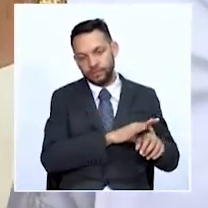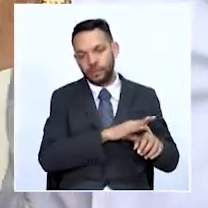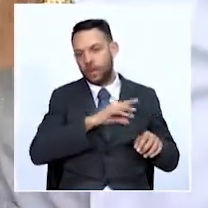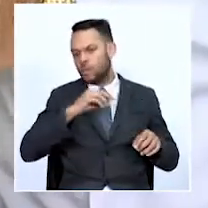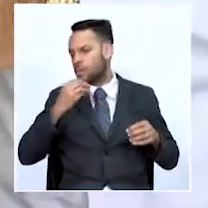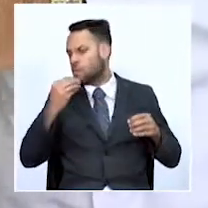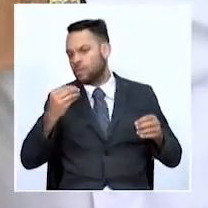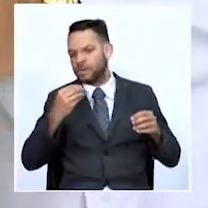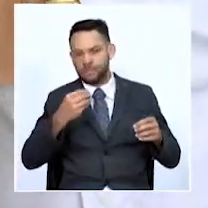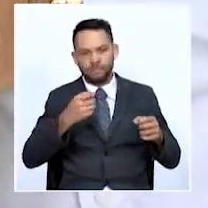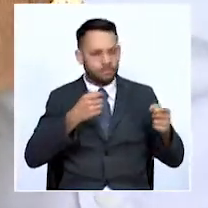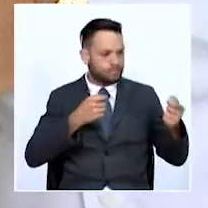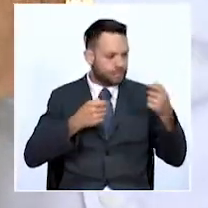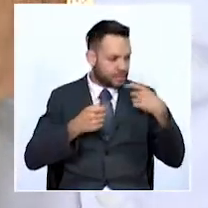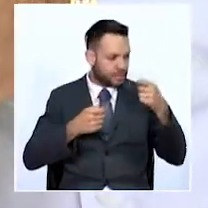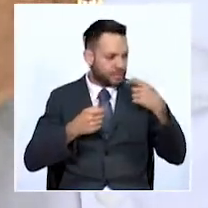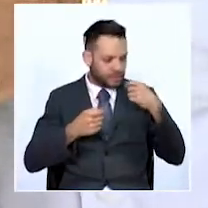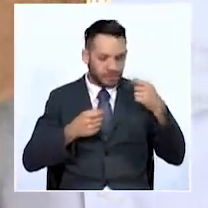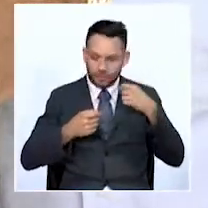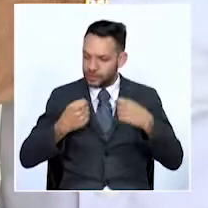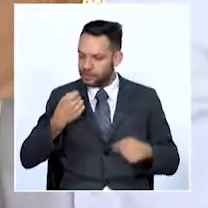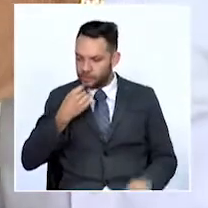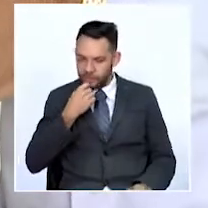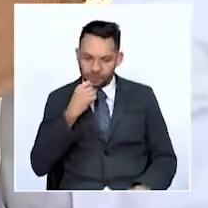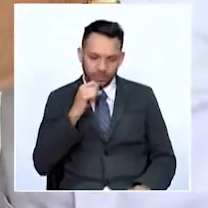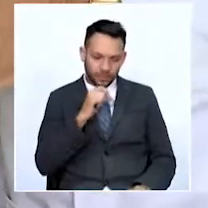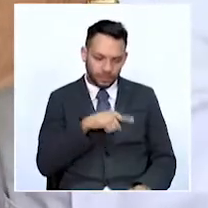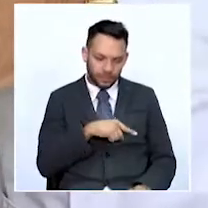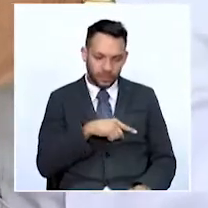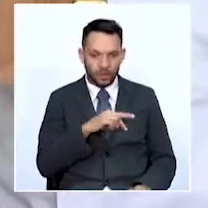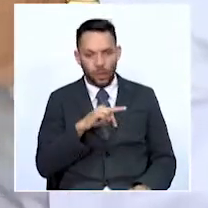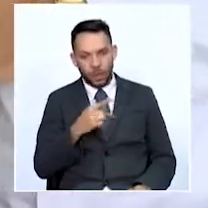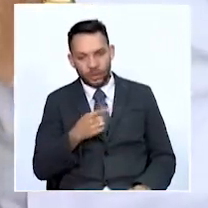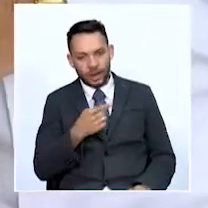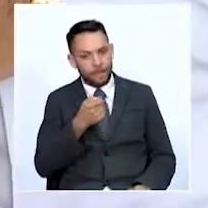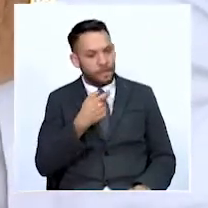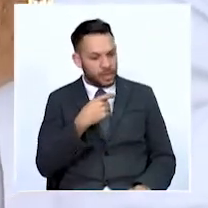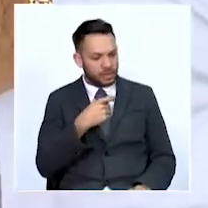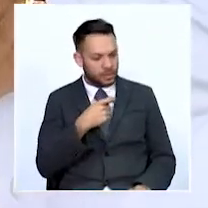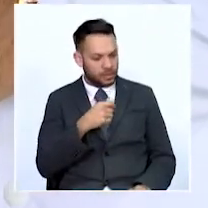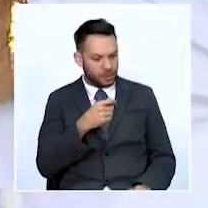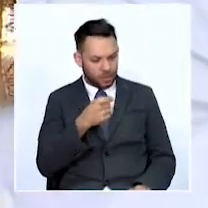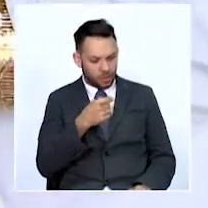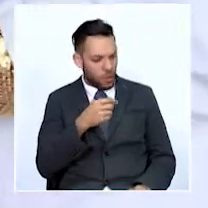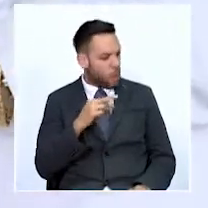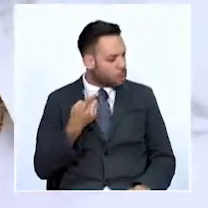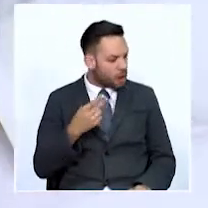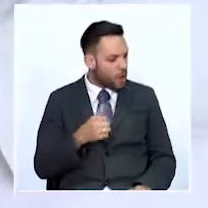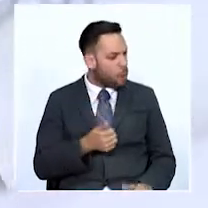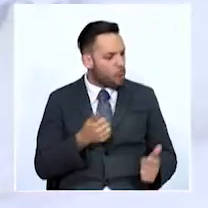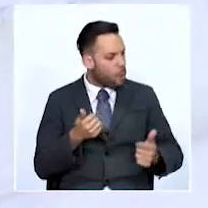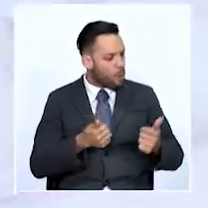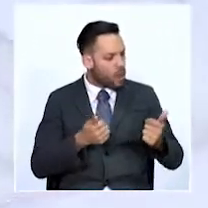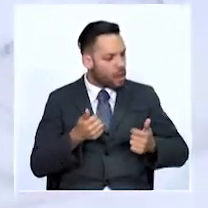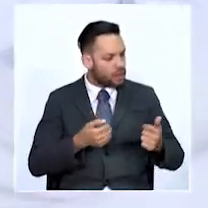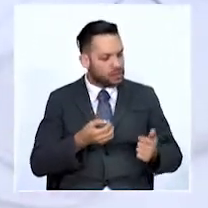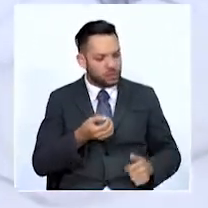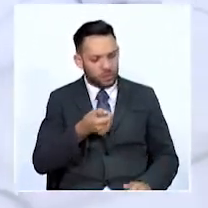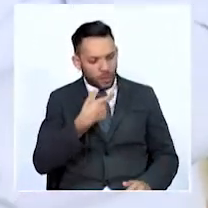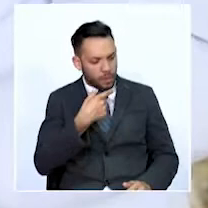ácido fólico y demás. ¿A ti de pronto te han dado fuera de la prednisolona algún otro medicamento? Sí, doctor.